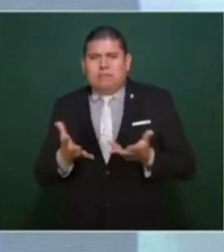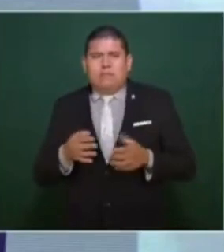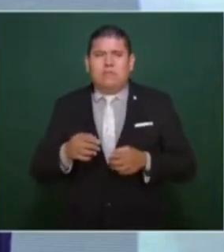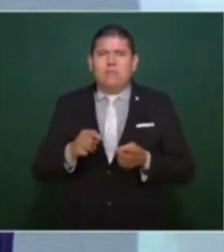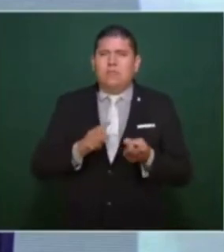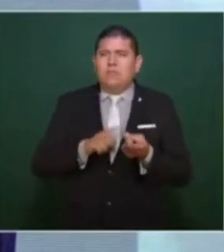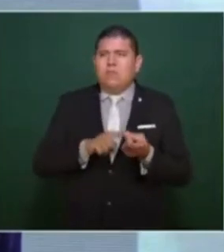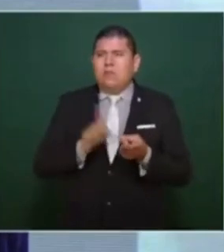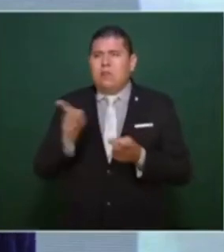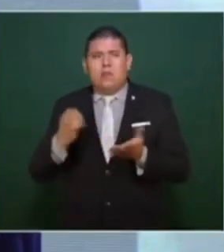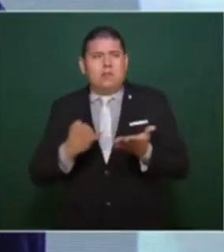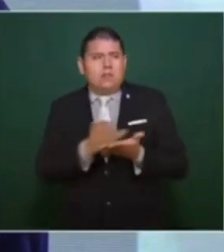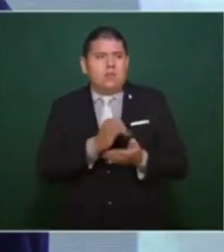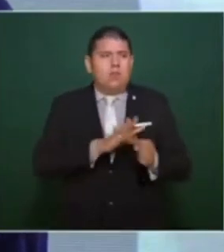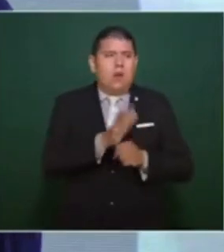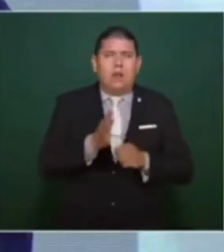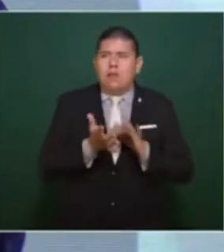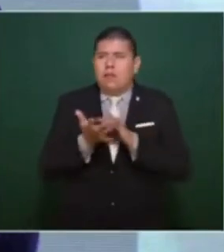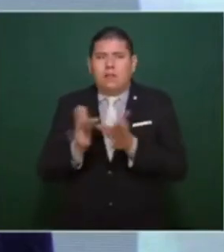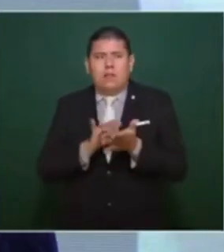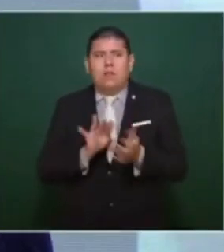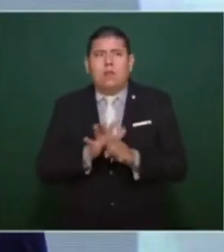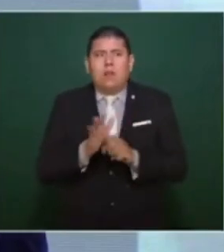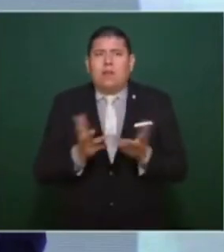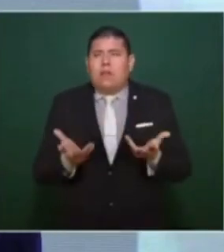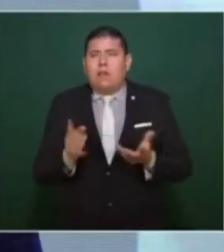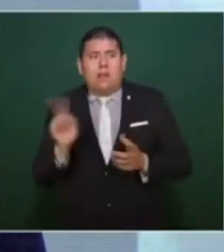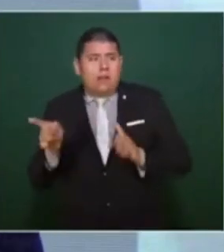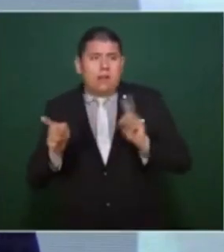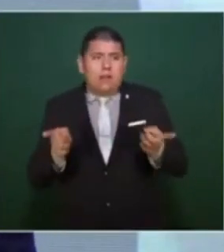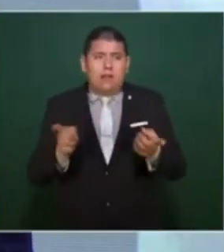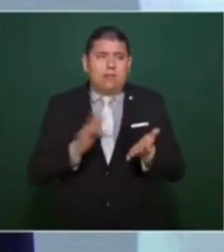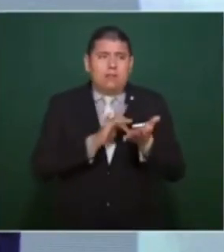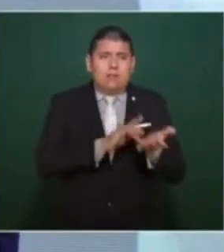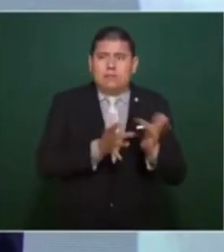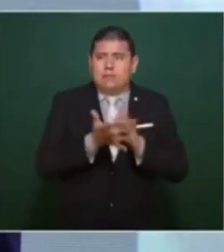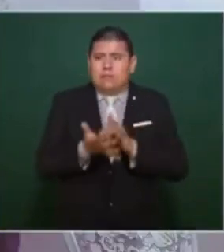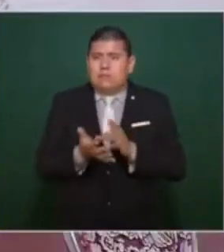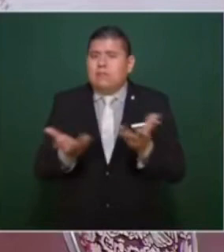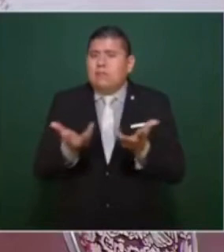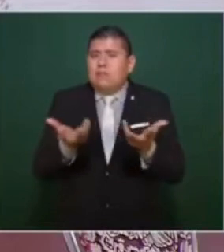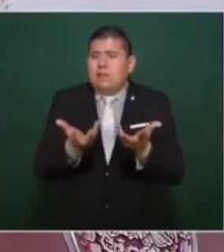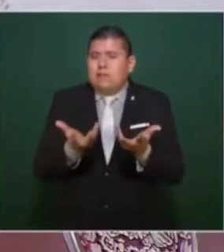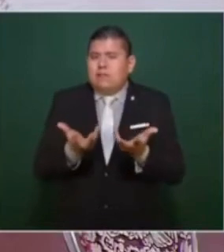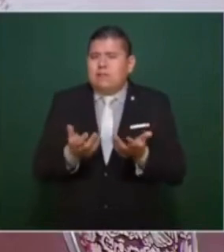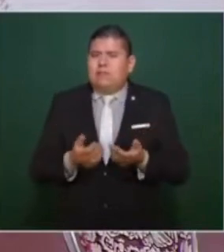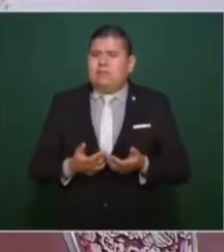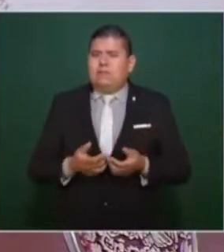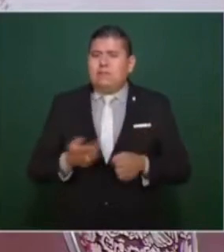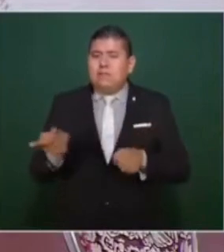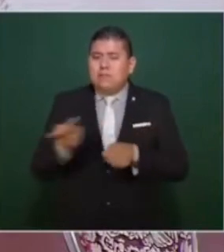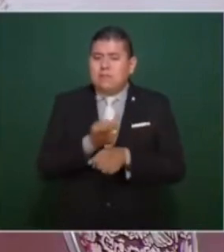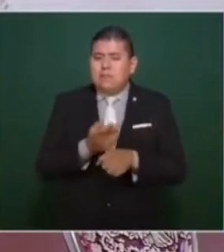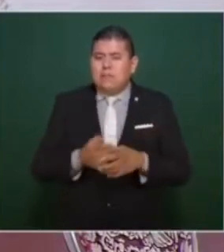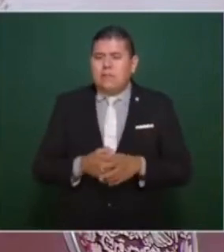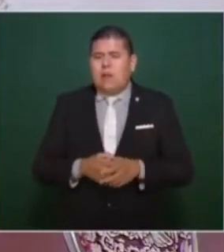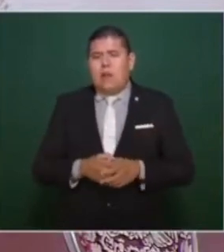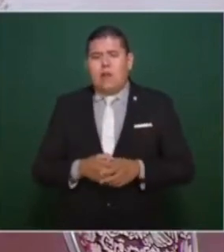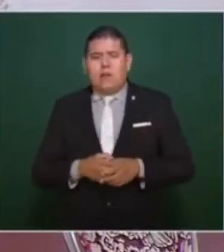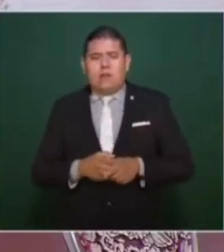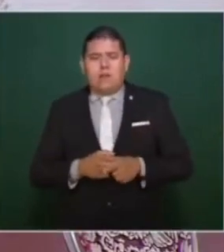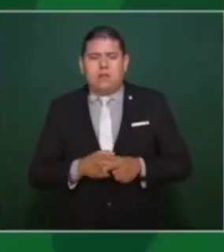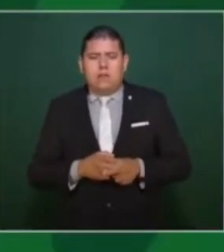hacerse. O sea, es un lado u otro. Y dicen, es que está mal